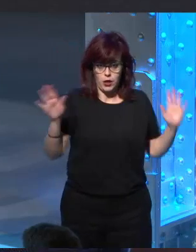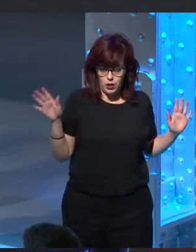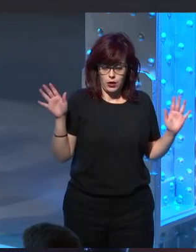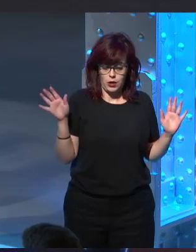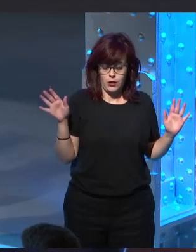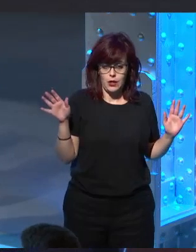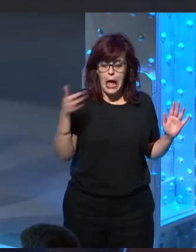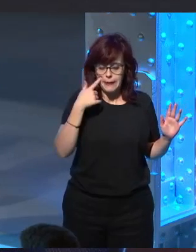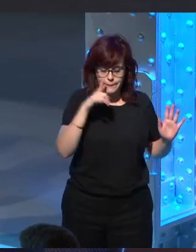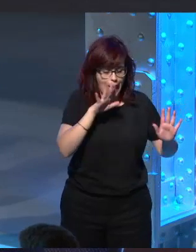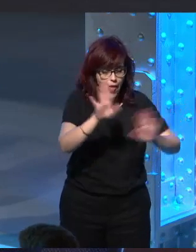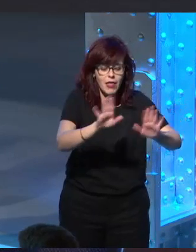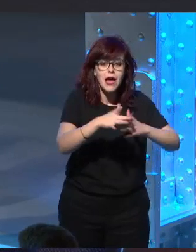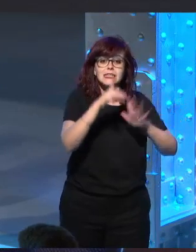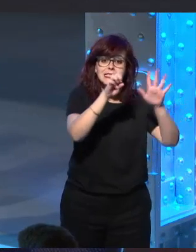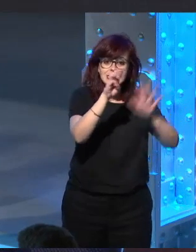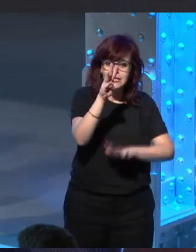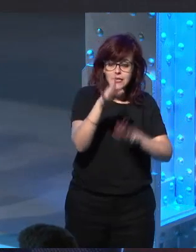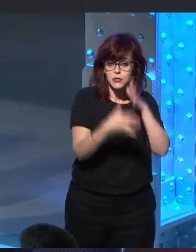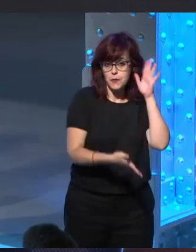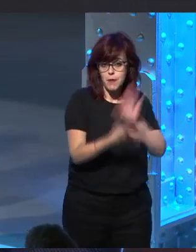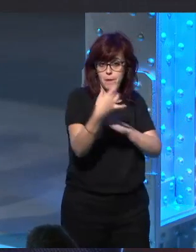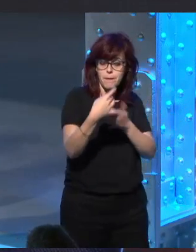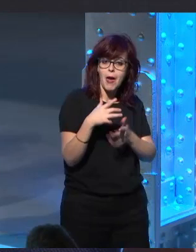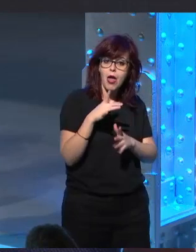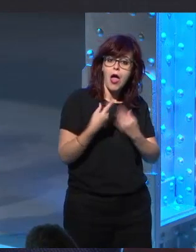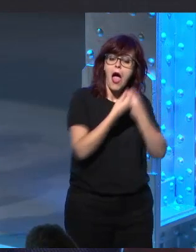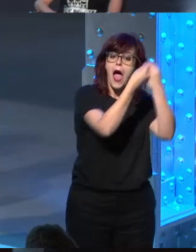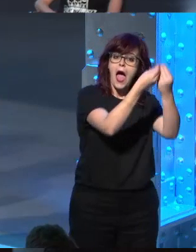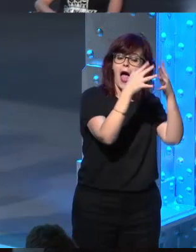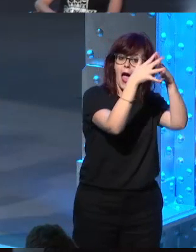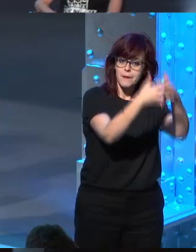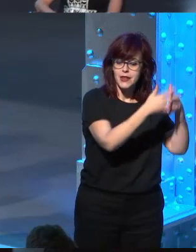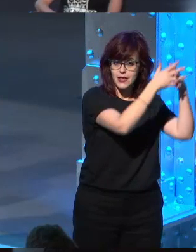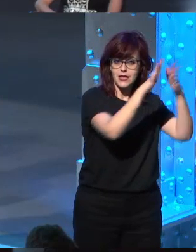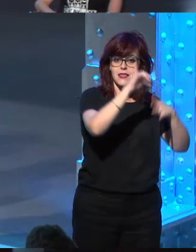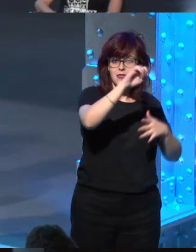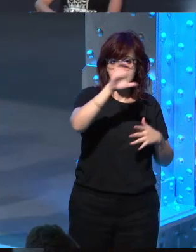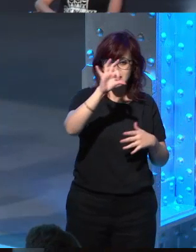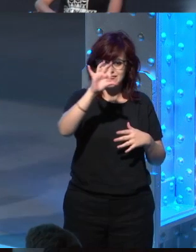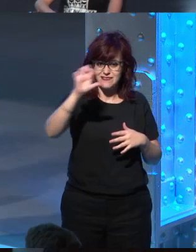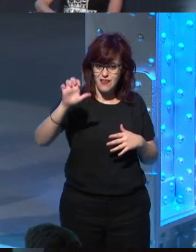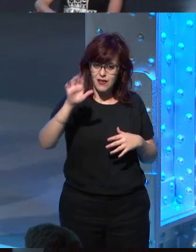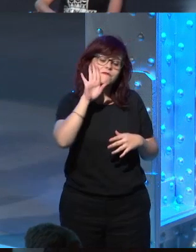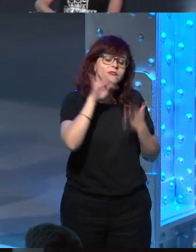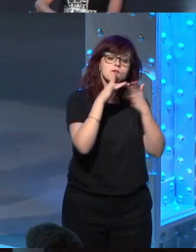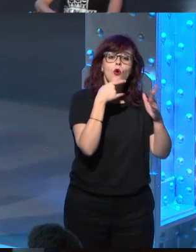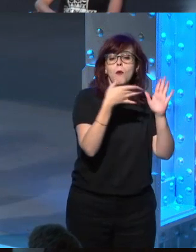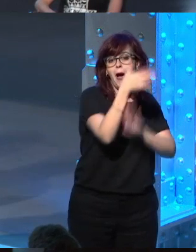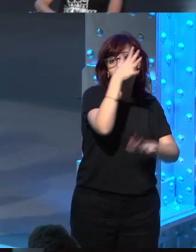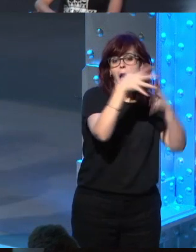nadie. El año 63 me mandaron a América con 4 profesores del IESE. Pues fíjate,